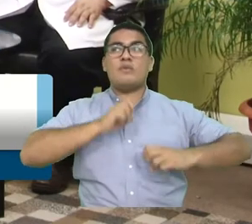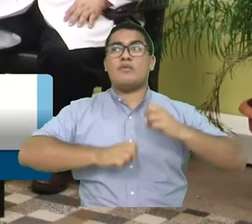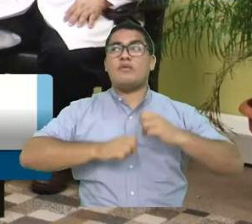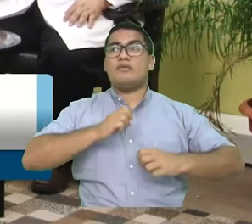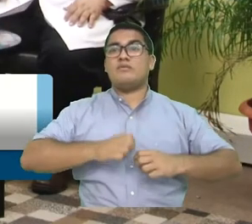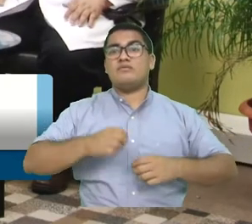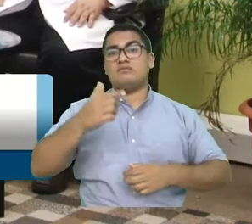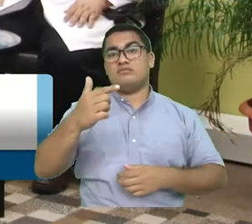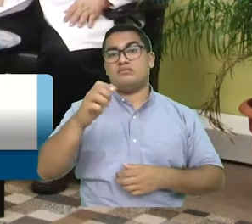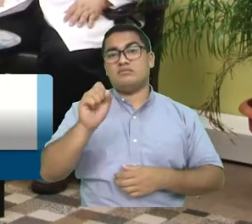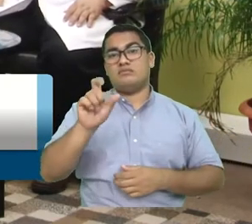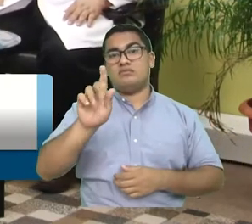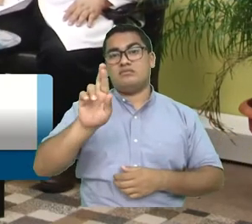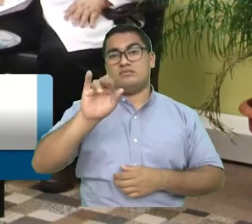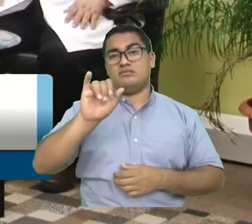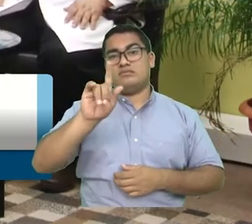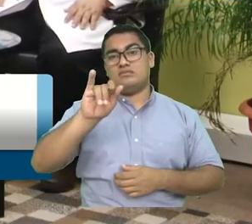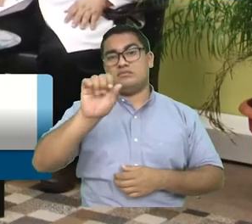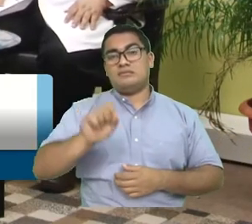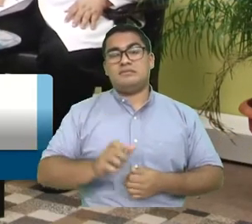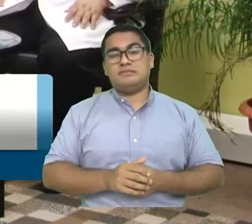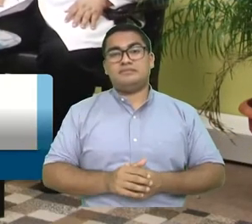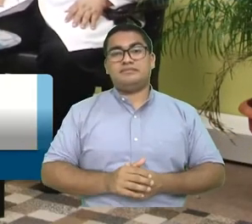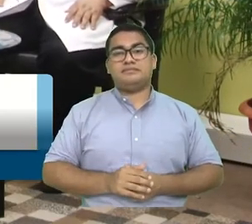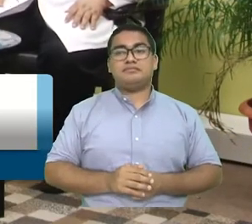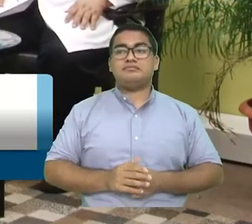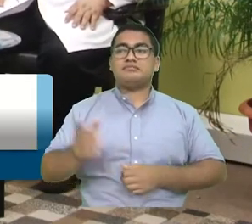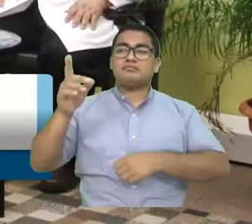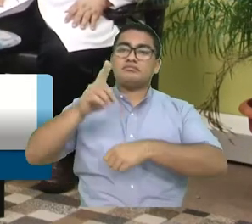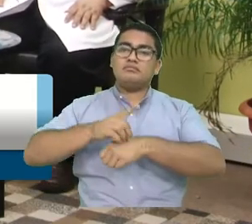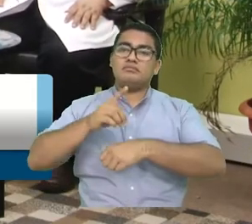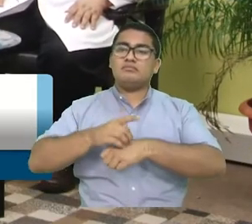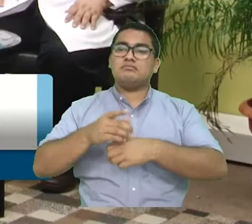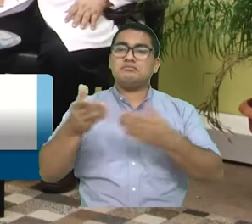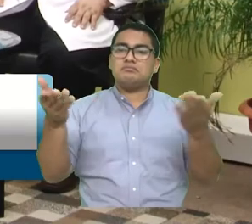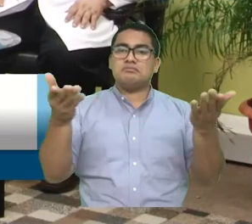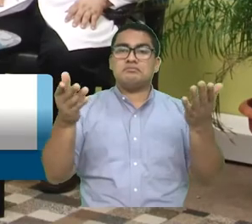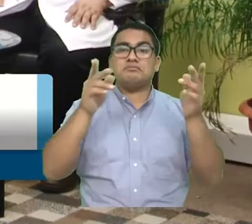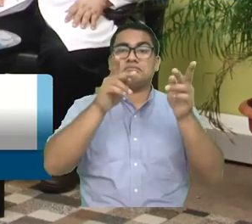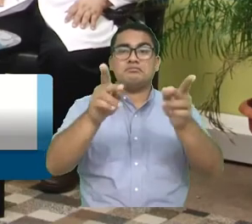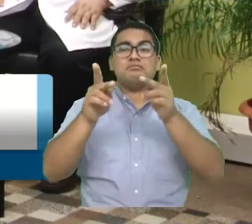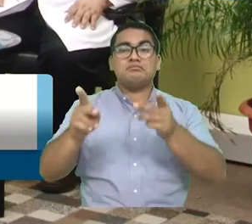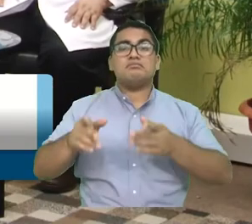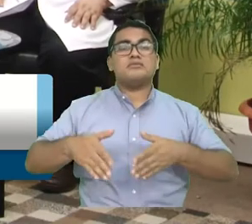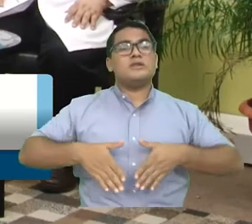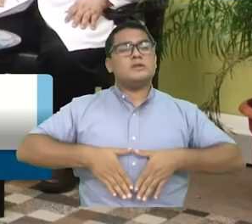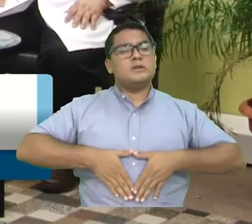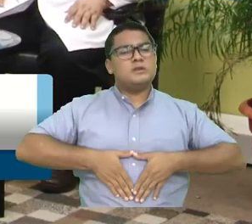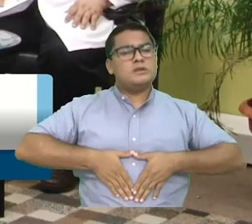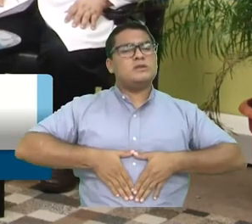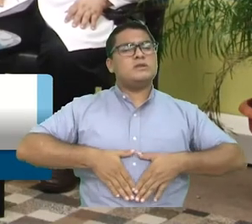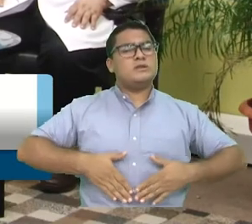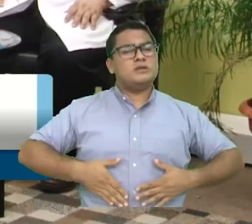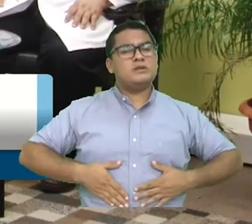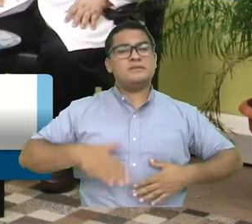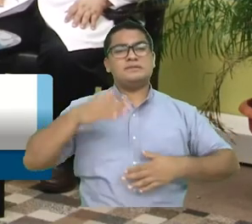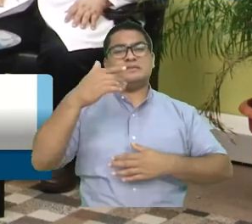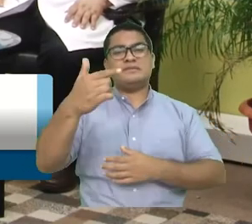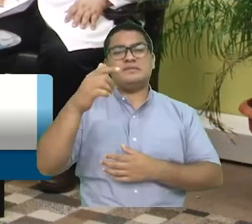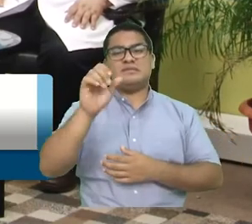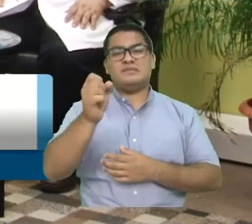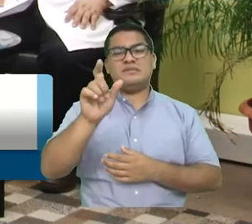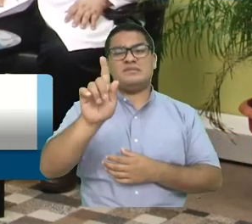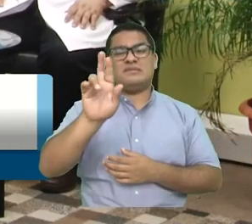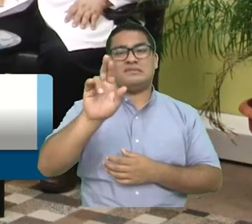gastritis con reflujo. Ahora, doctor, me imagino que esas personas que padecen gastritis en las noches tienen